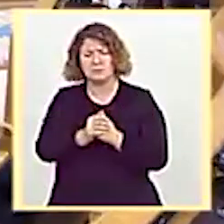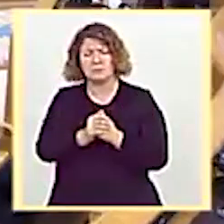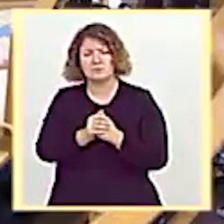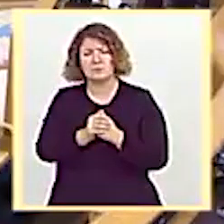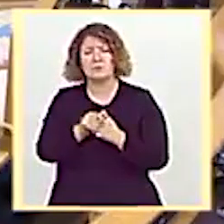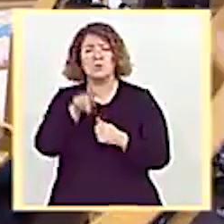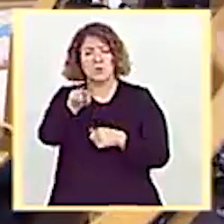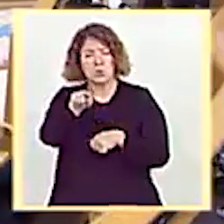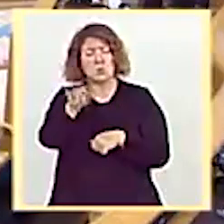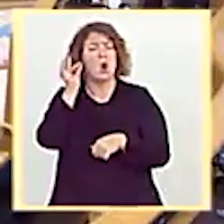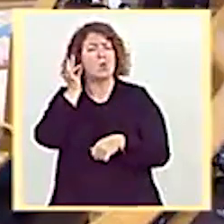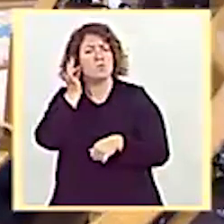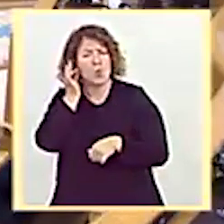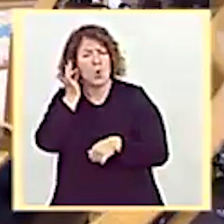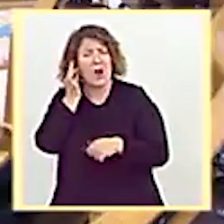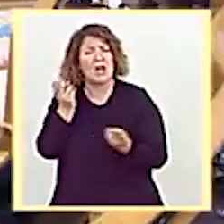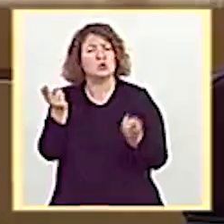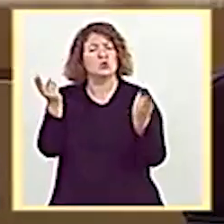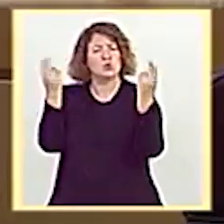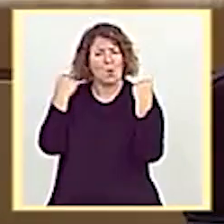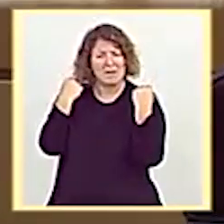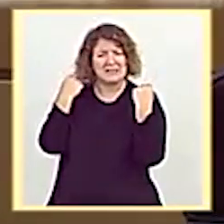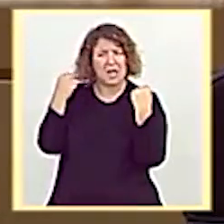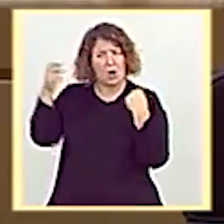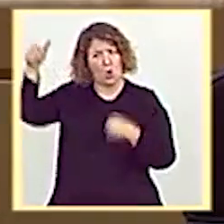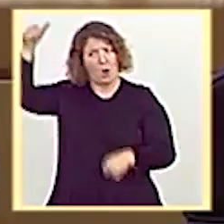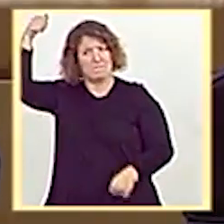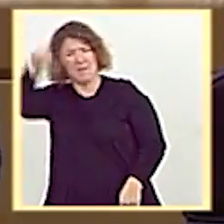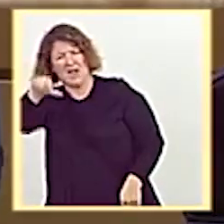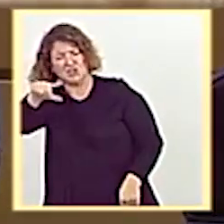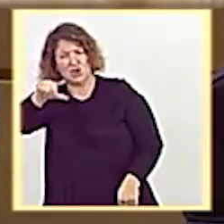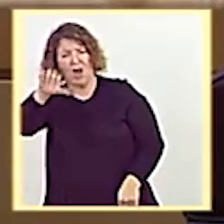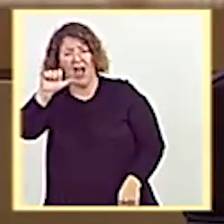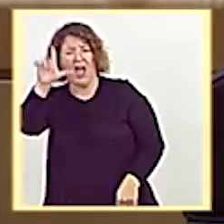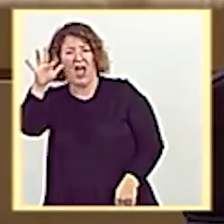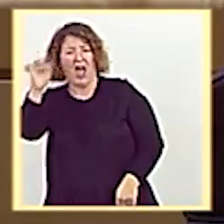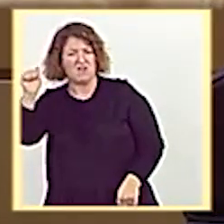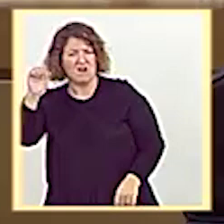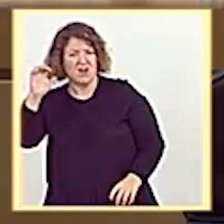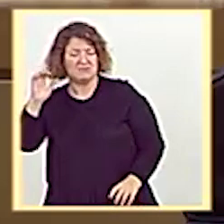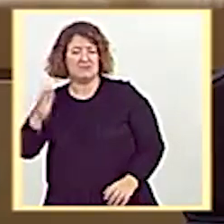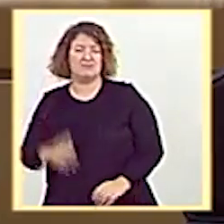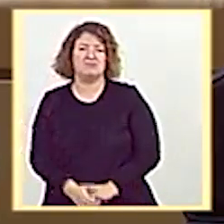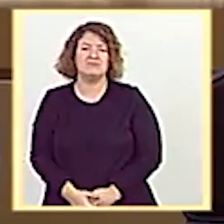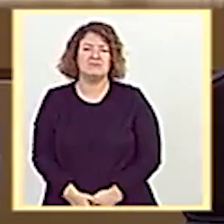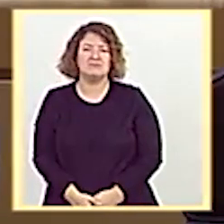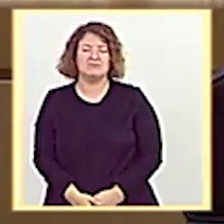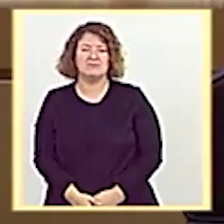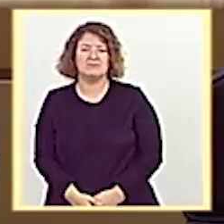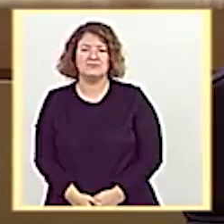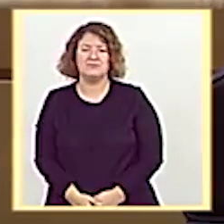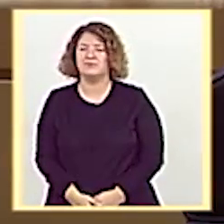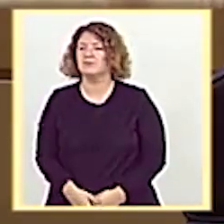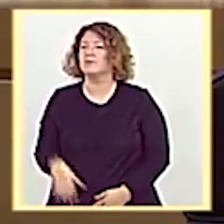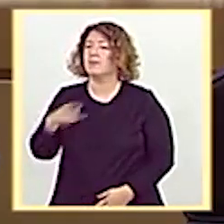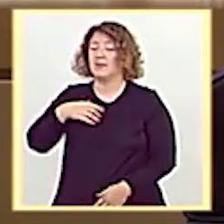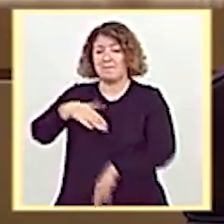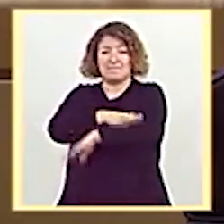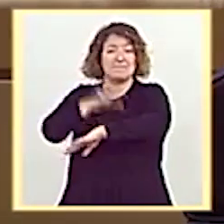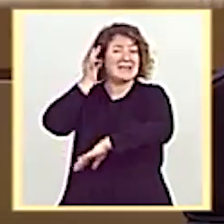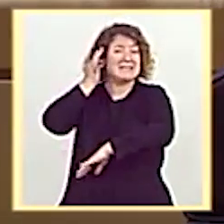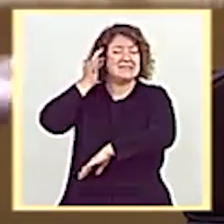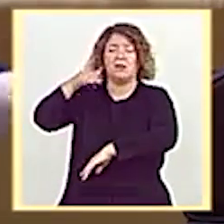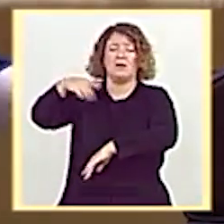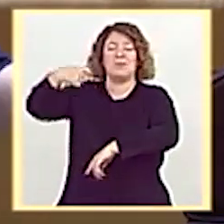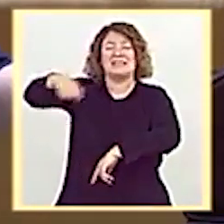¿Es usted una mujer sumisa a un macho alfa? Señoría, señora ministra, a la cuestión, de mujer, por favor, a mujer. Le llamo a